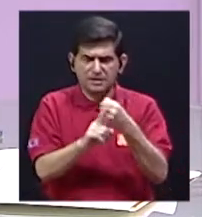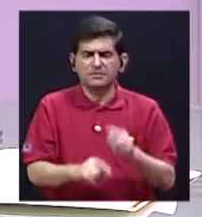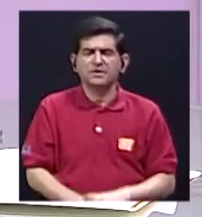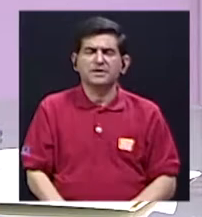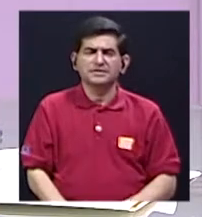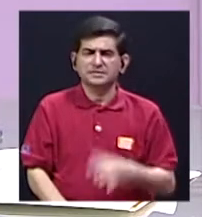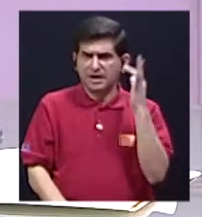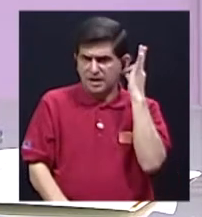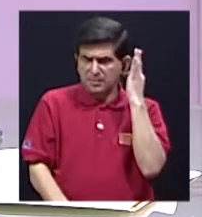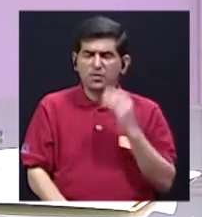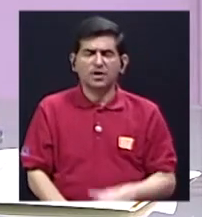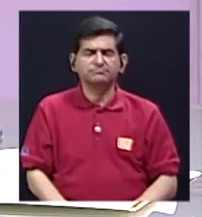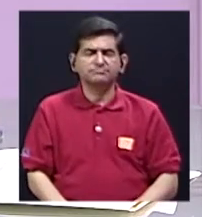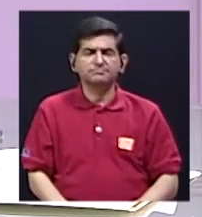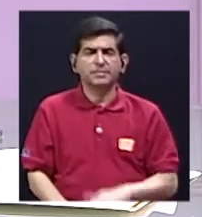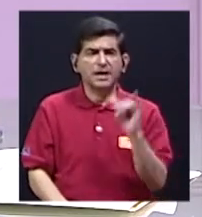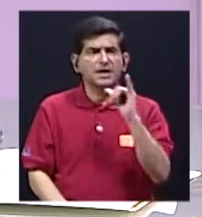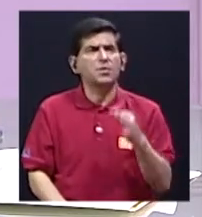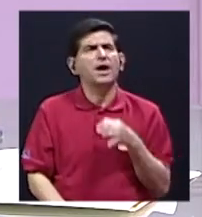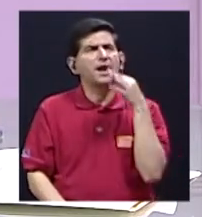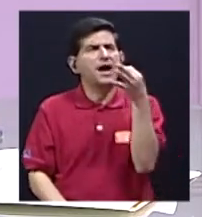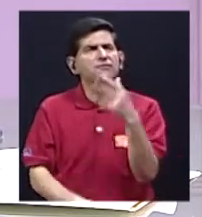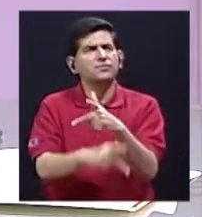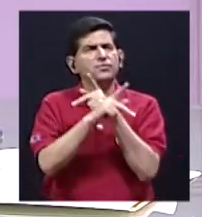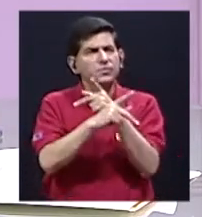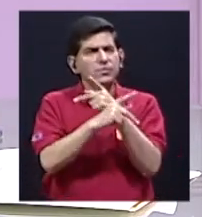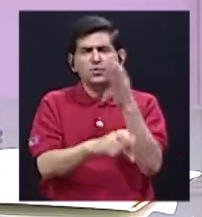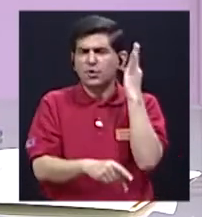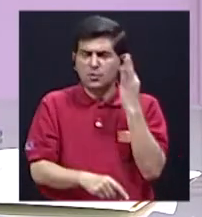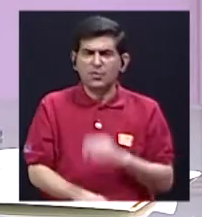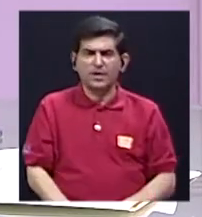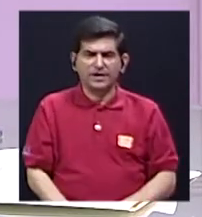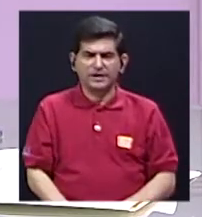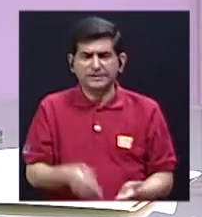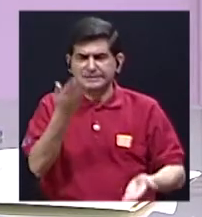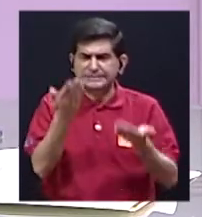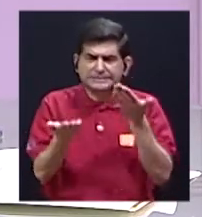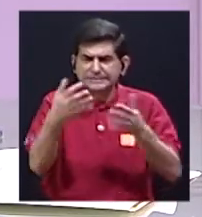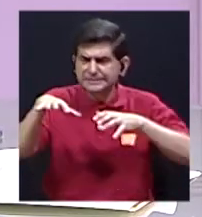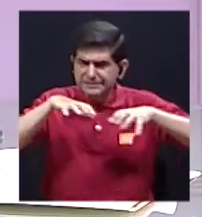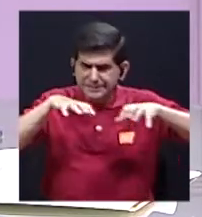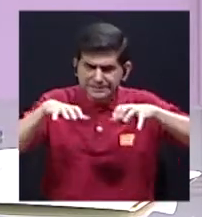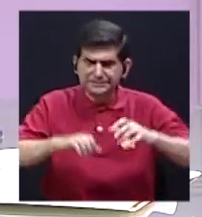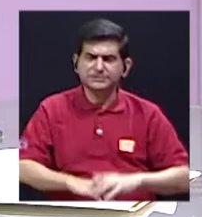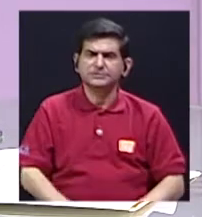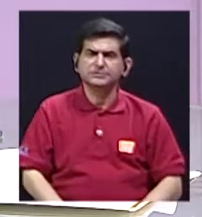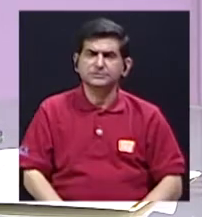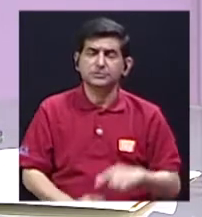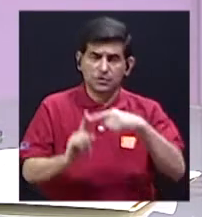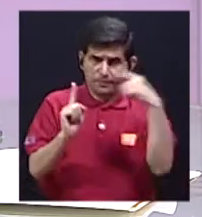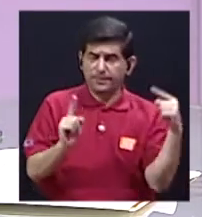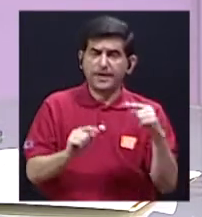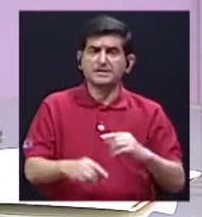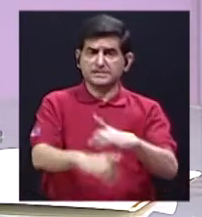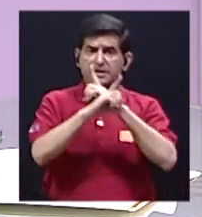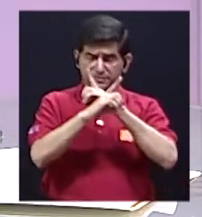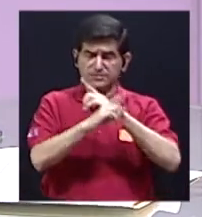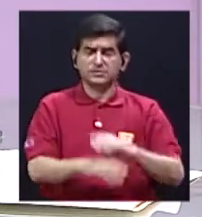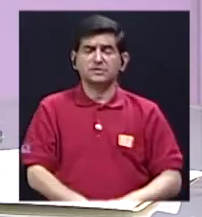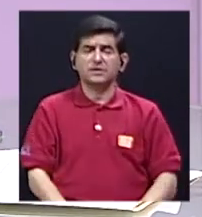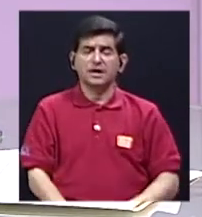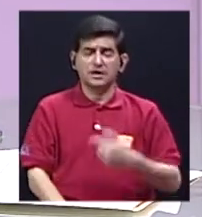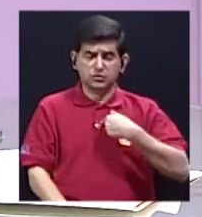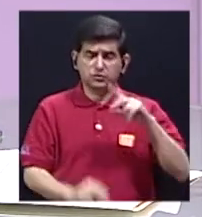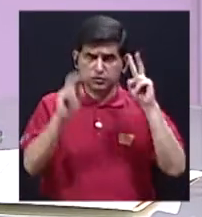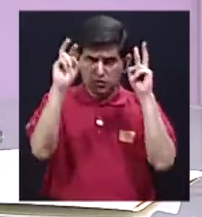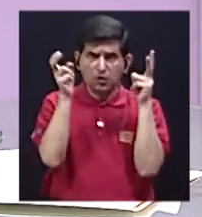alguna acción a futuro para proteger a las mujeres de la violencia bueno efectivamente desde la defensoría a uno de mis de